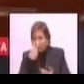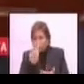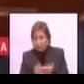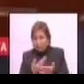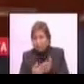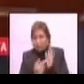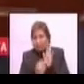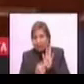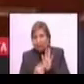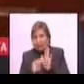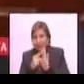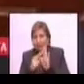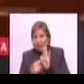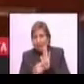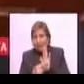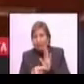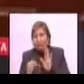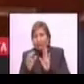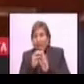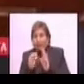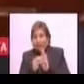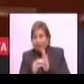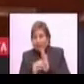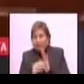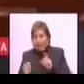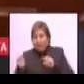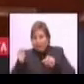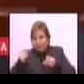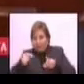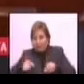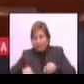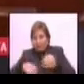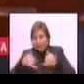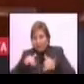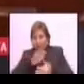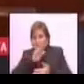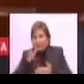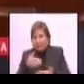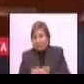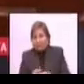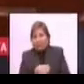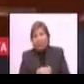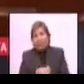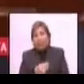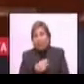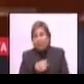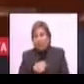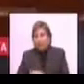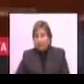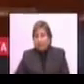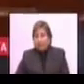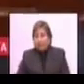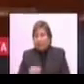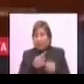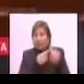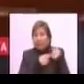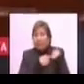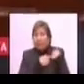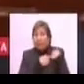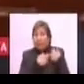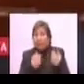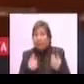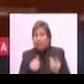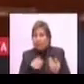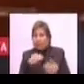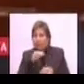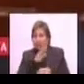el reglamento y está claro por la Constitución que han venido aquí a jugarse a todo el gabinete. Y la responsabilidad de nuestro voto